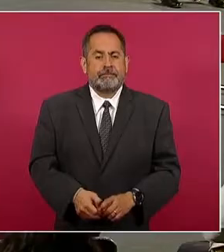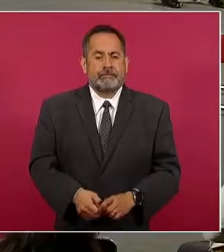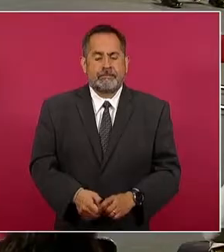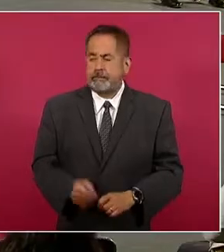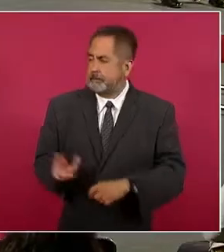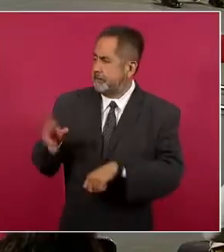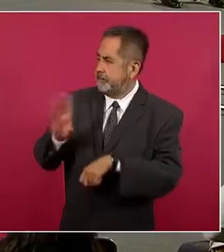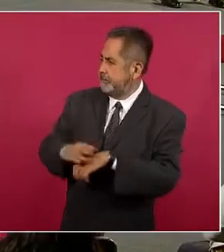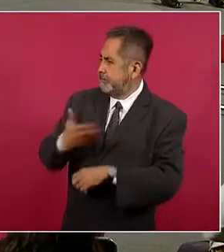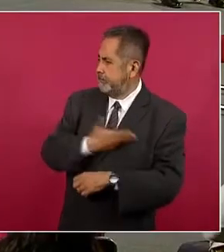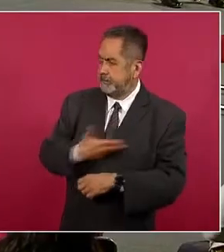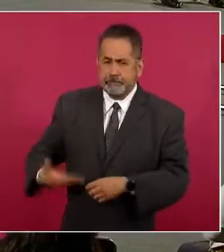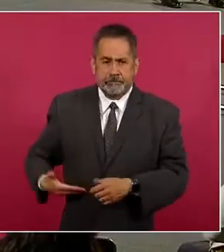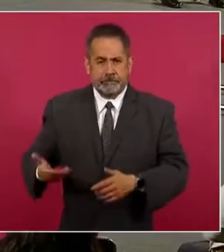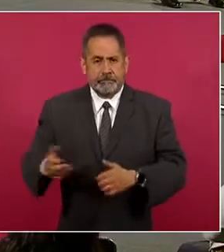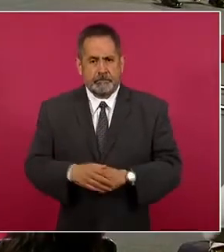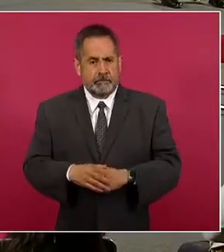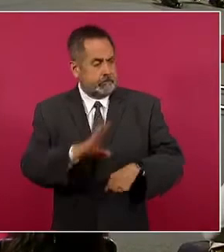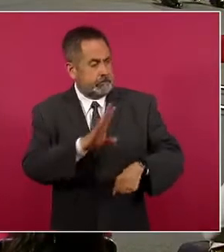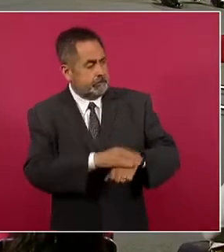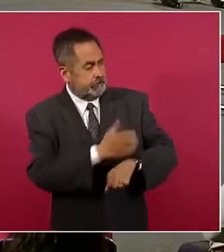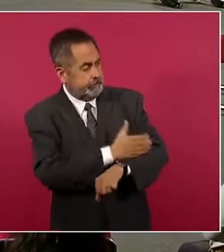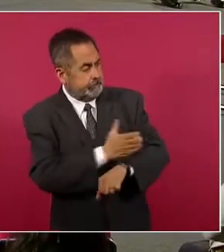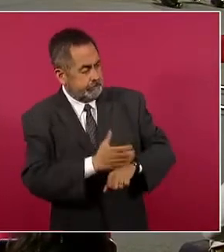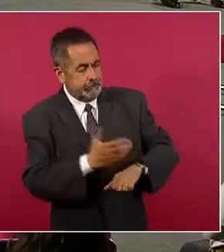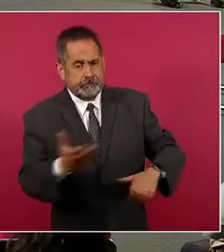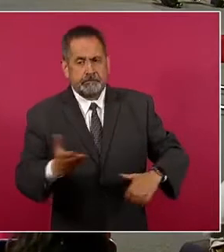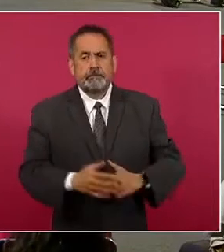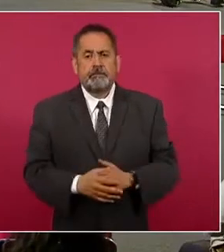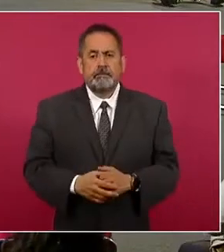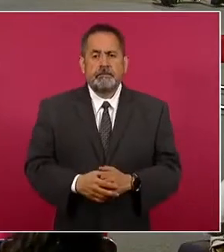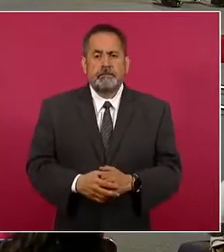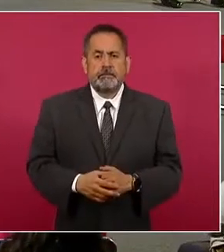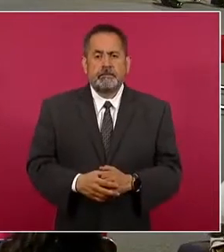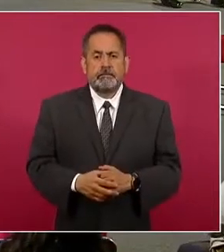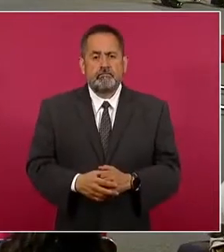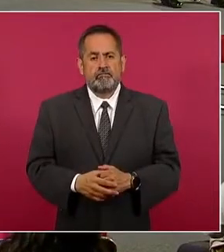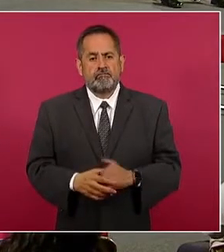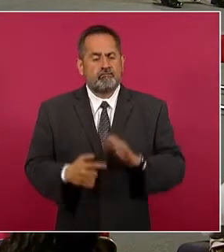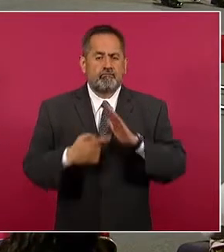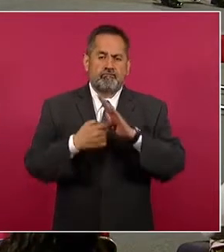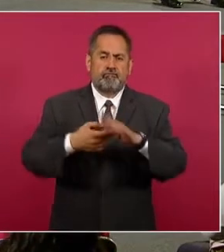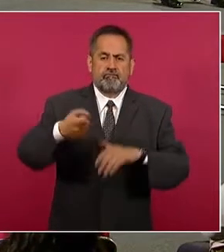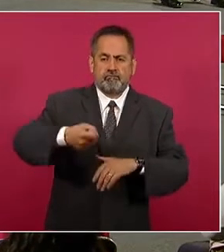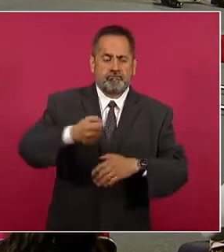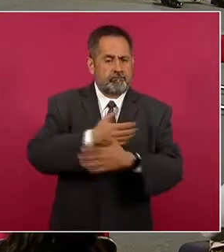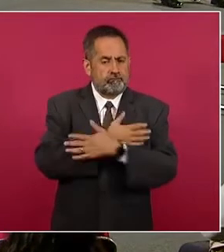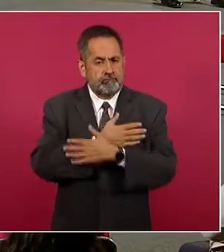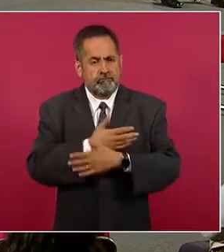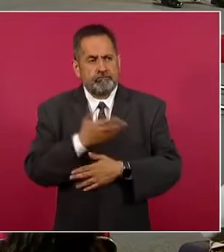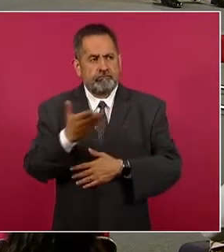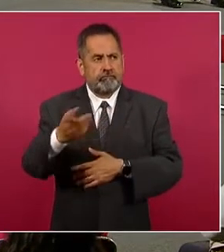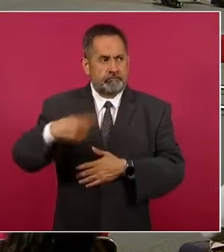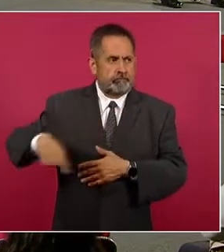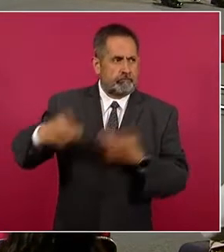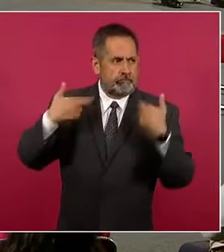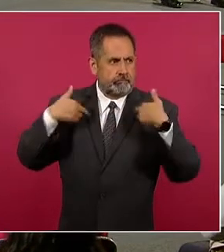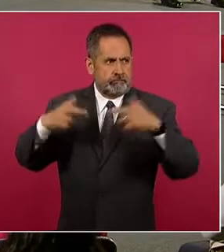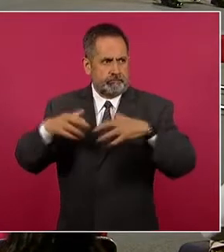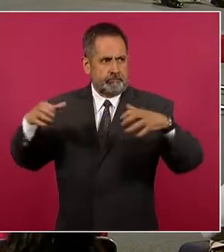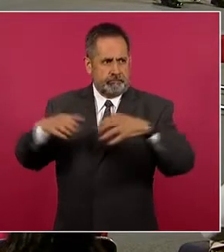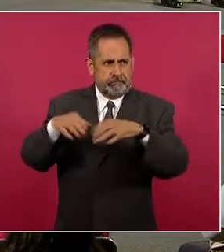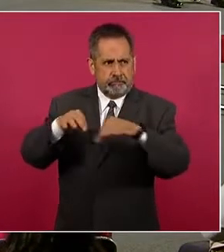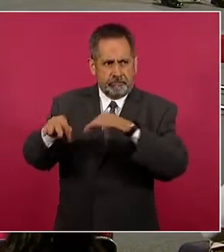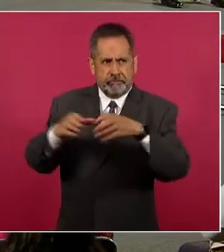Con su permiso, presidente, con su permiso, compañeros, permítanme mandar un fuerte saludo al colectivo de docentes, bibliotecarios